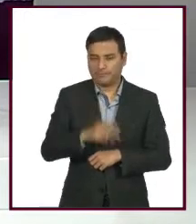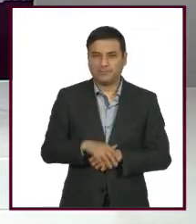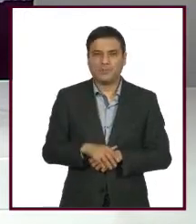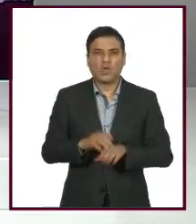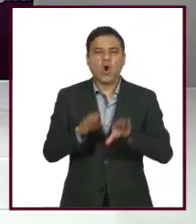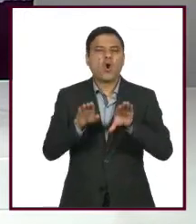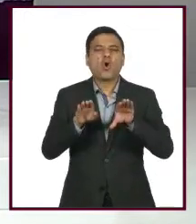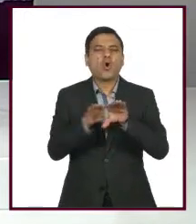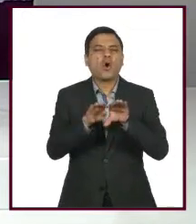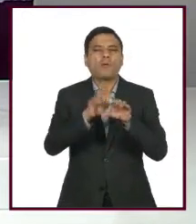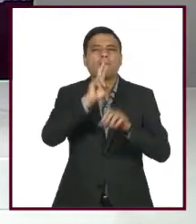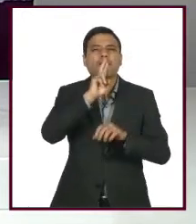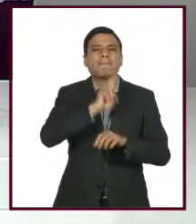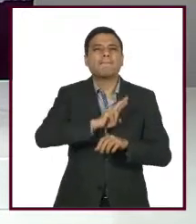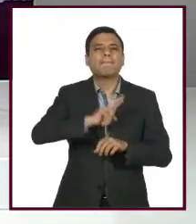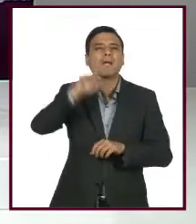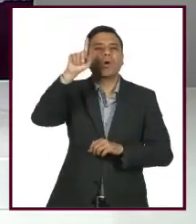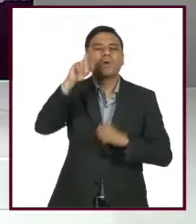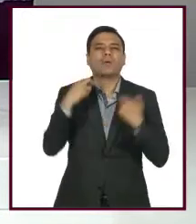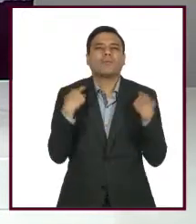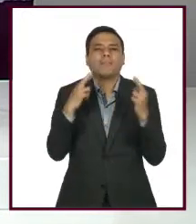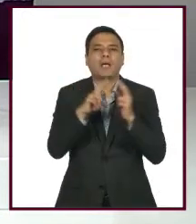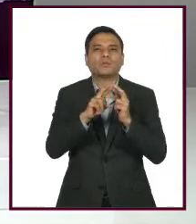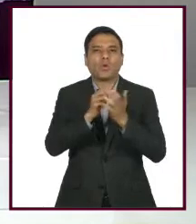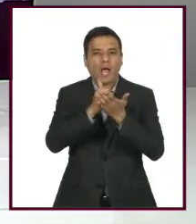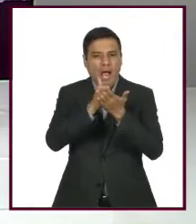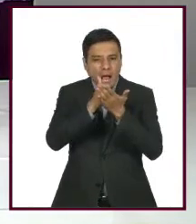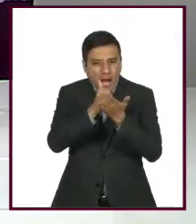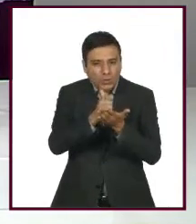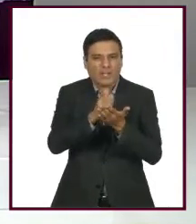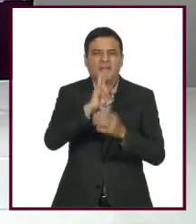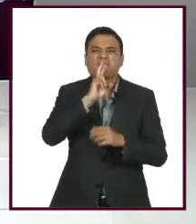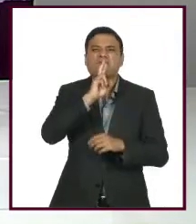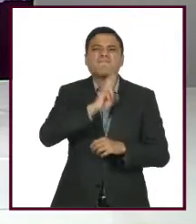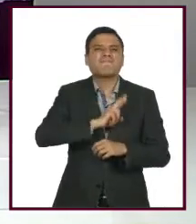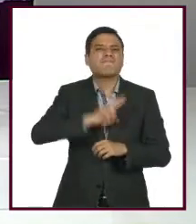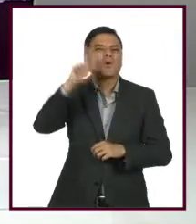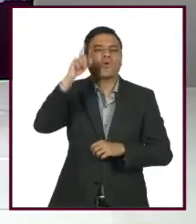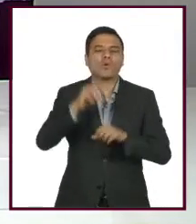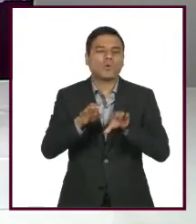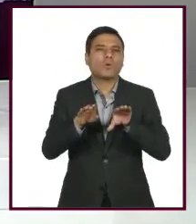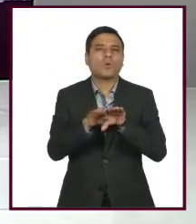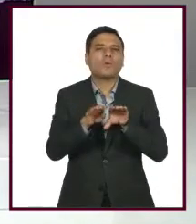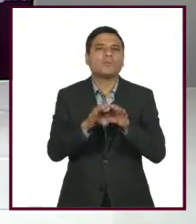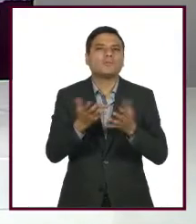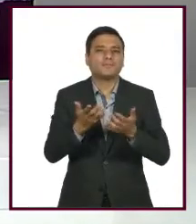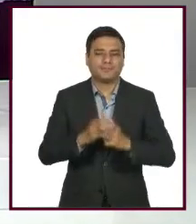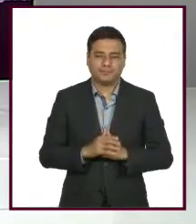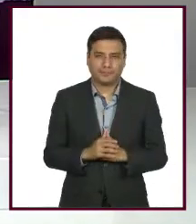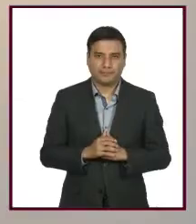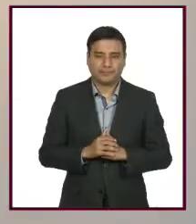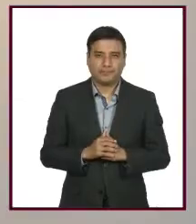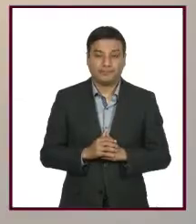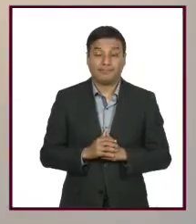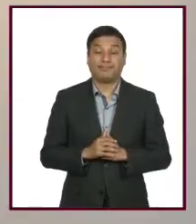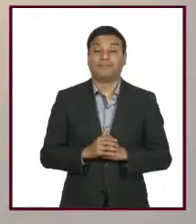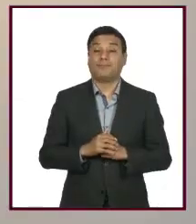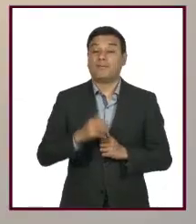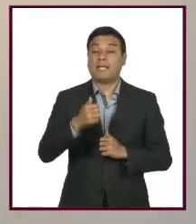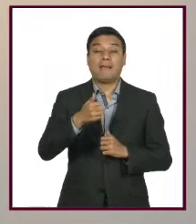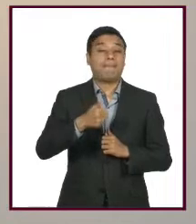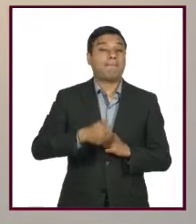mejor manera de intervenir como docente por primera vez en algún caso que se dé dentro de la escuela? Lo primero